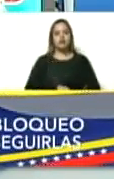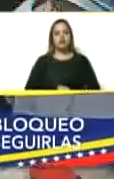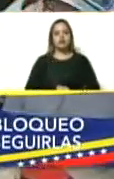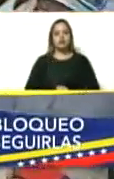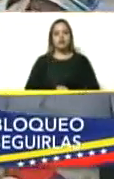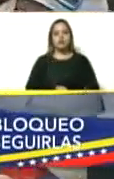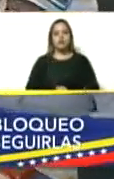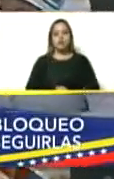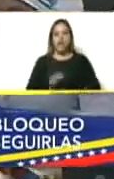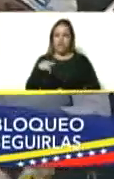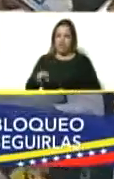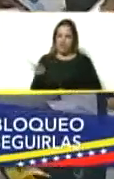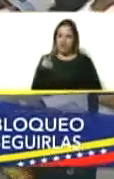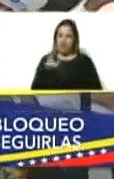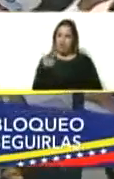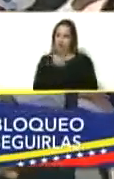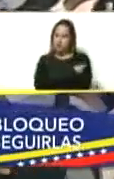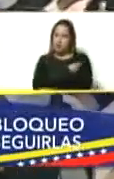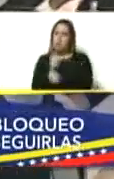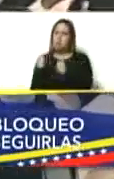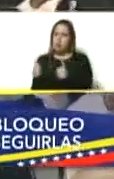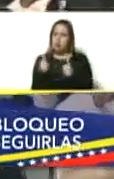Bueno, en Venezuela vacunamos y vacunamos bien.